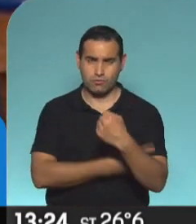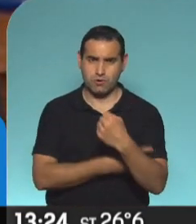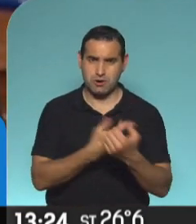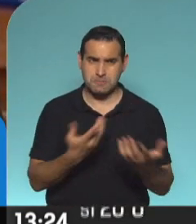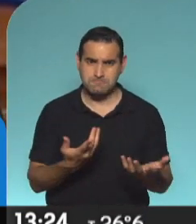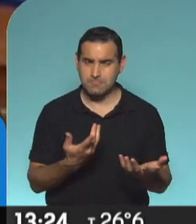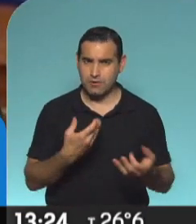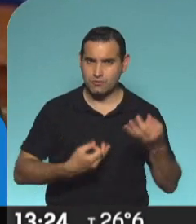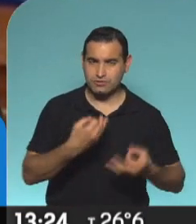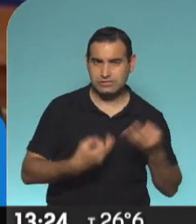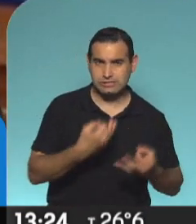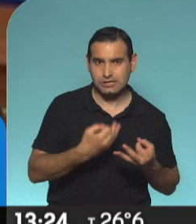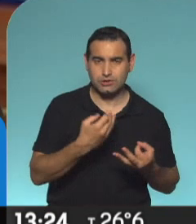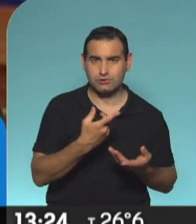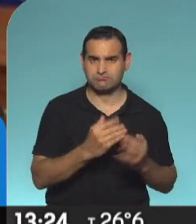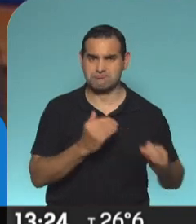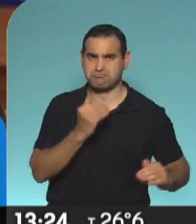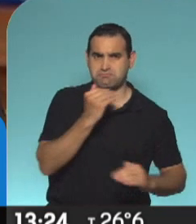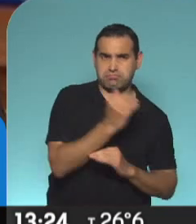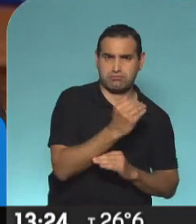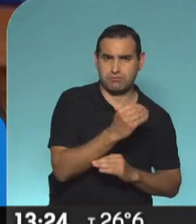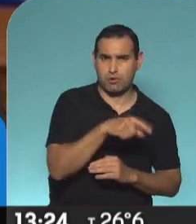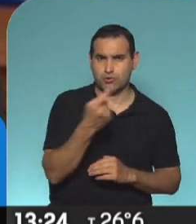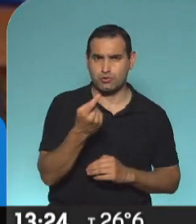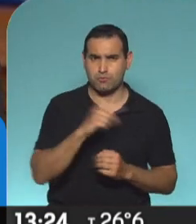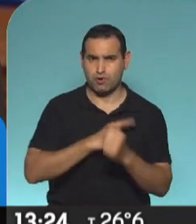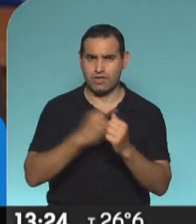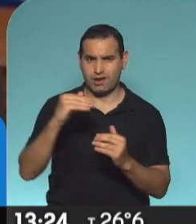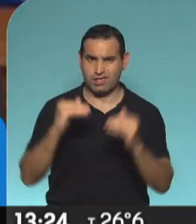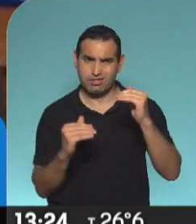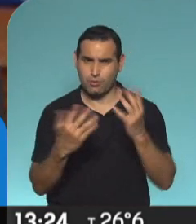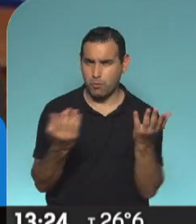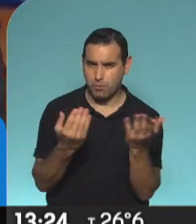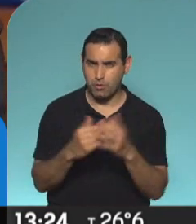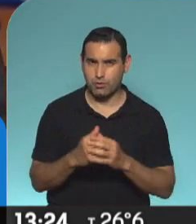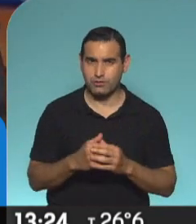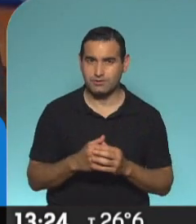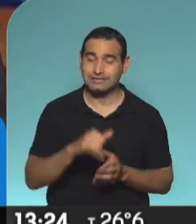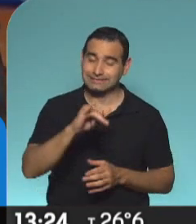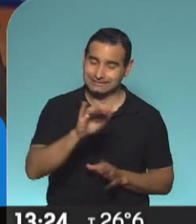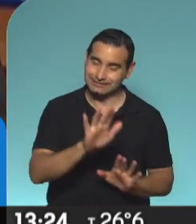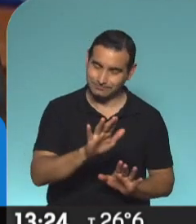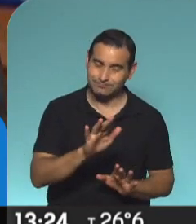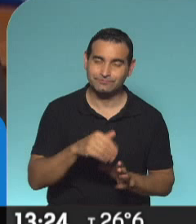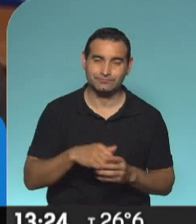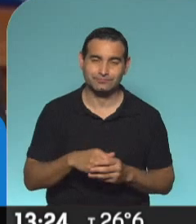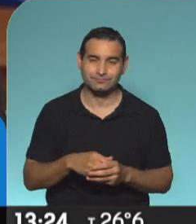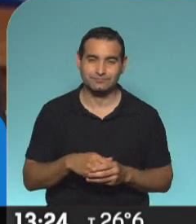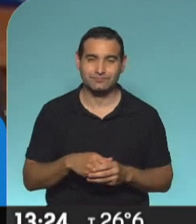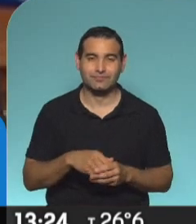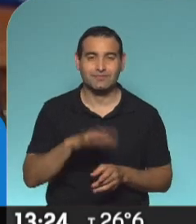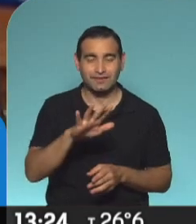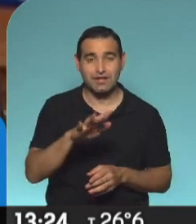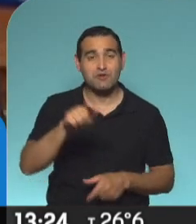o directamente este fallo se coloca por encima de los otros 2 poderes. Sí, a ver, ahí quiero hacer un distingo. Yo creo que la